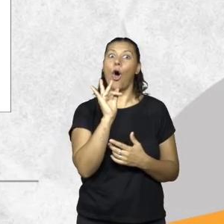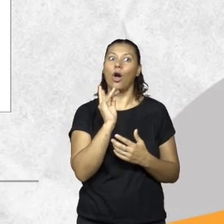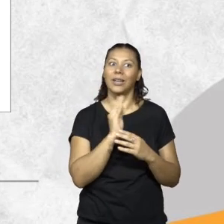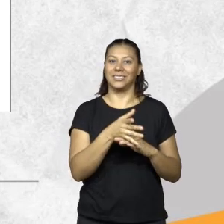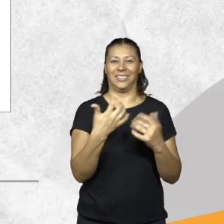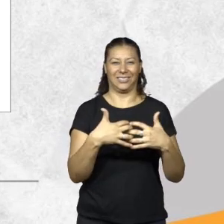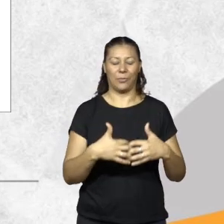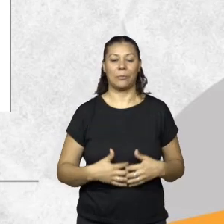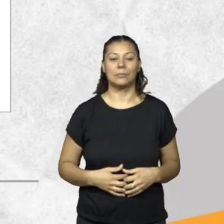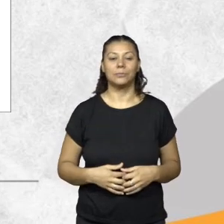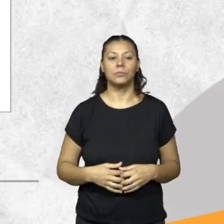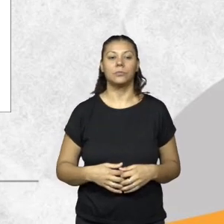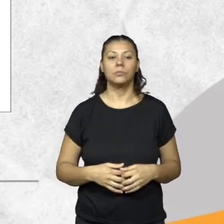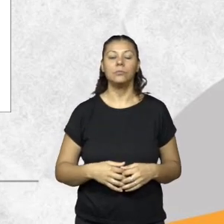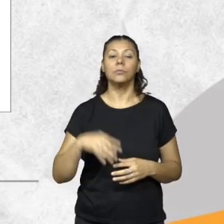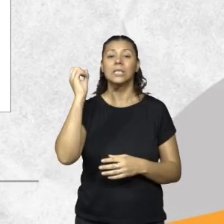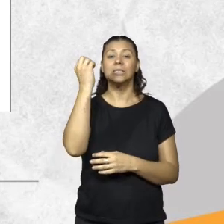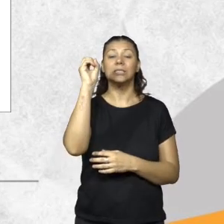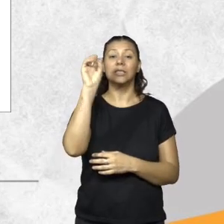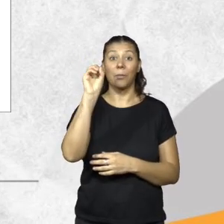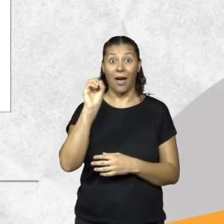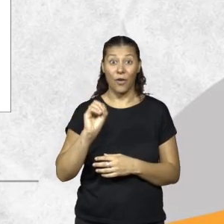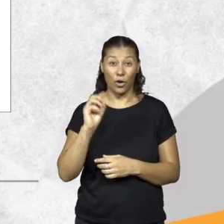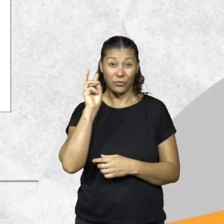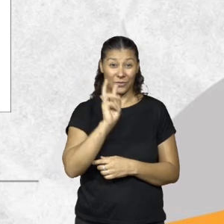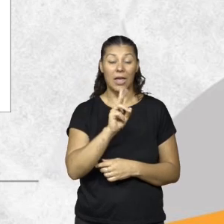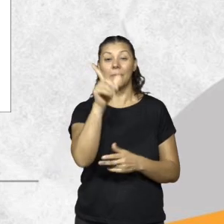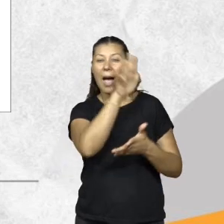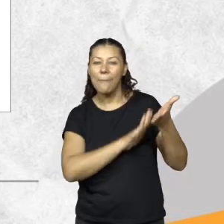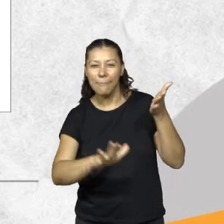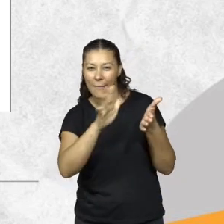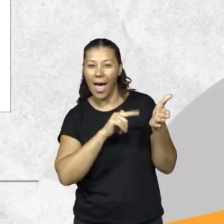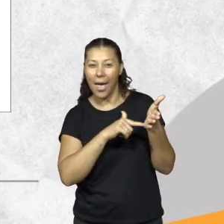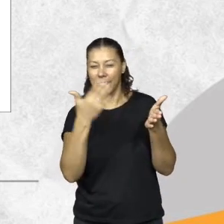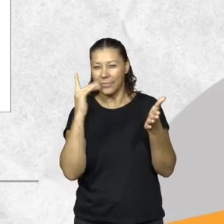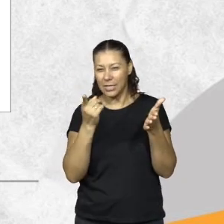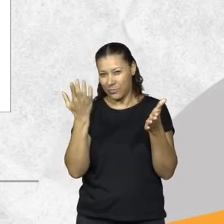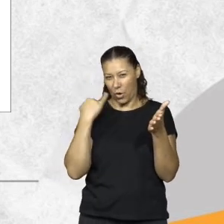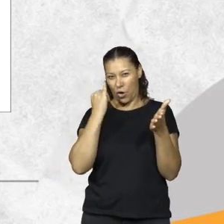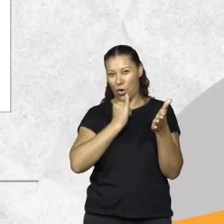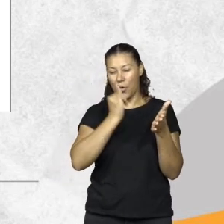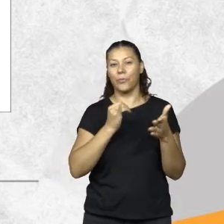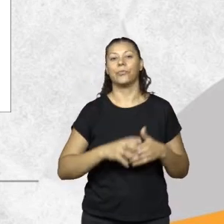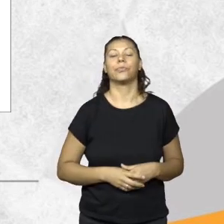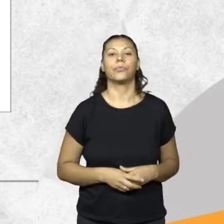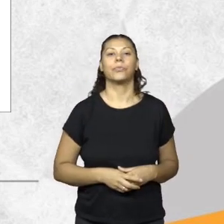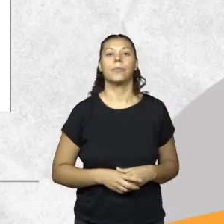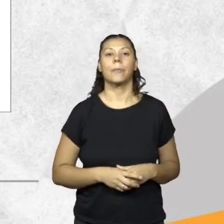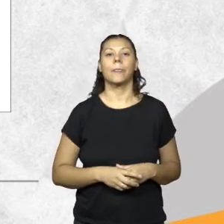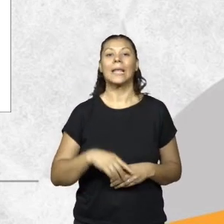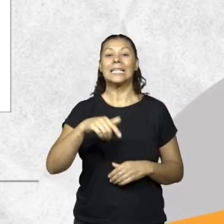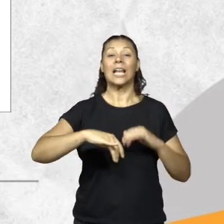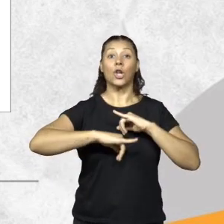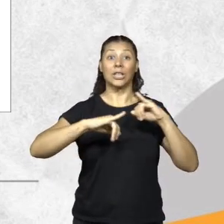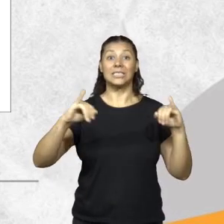Ese cianosemáforo, ese link, ese mapita que yo les conté, esta noticia del 22 de